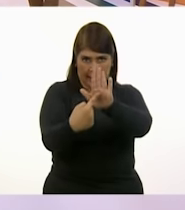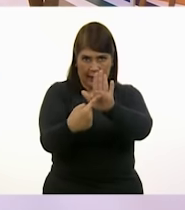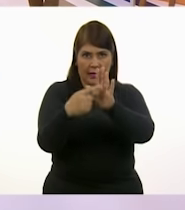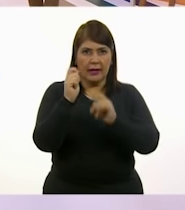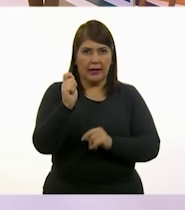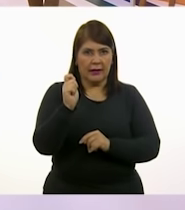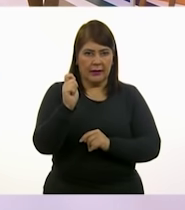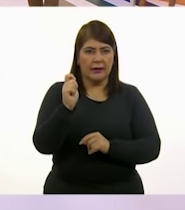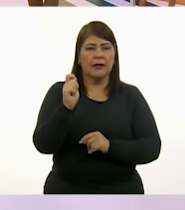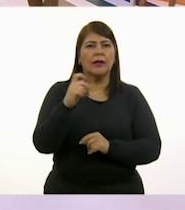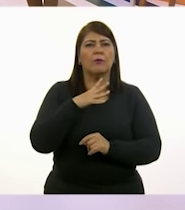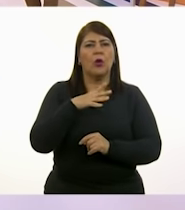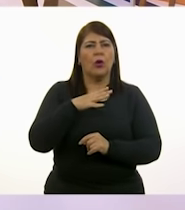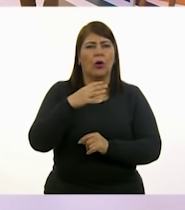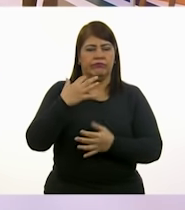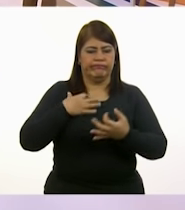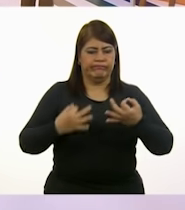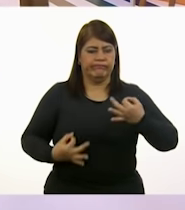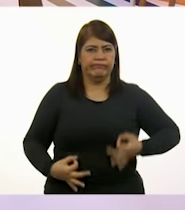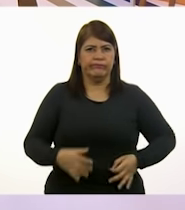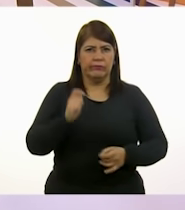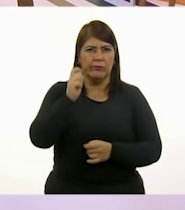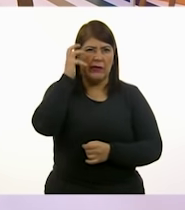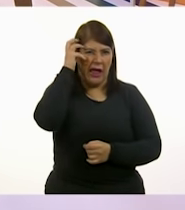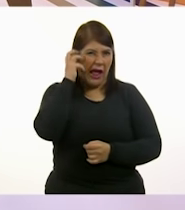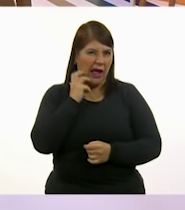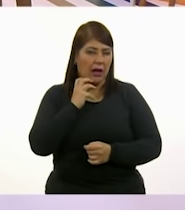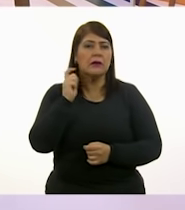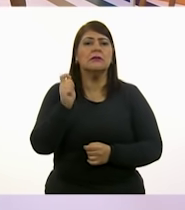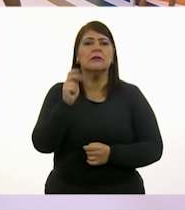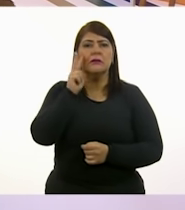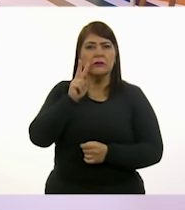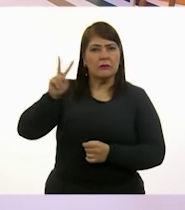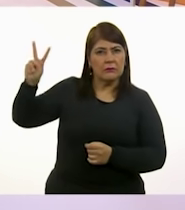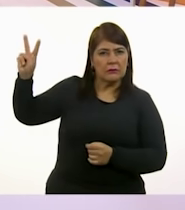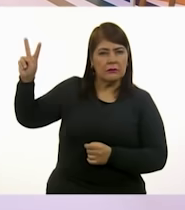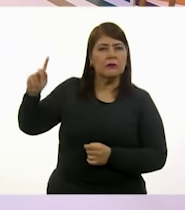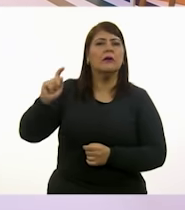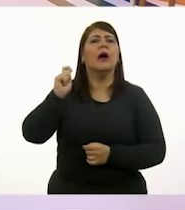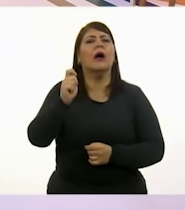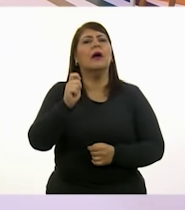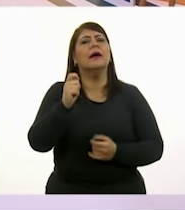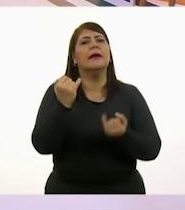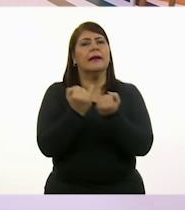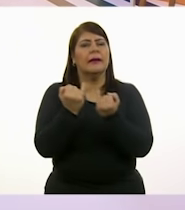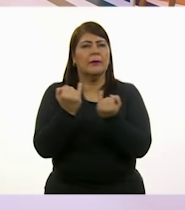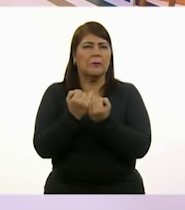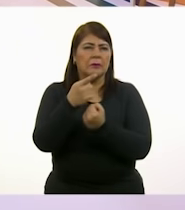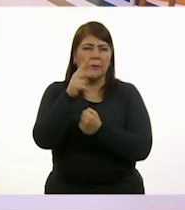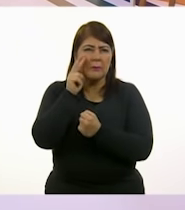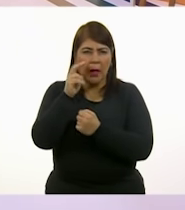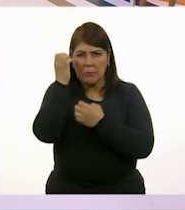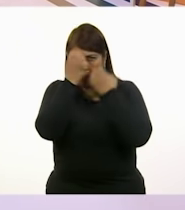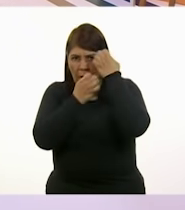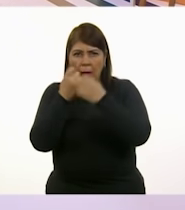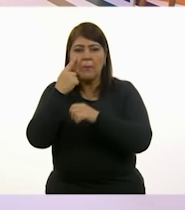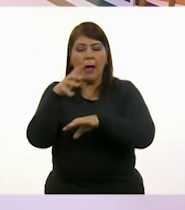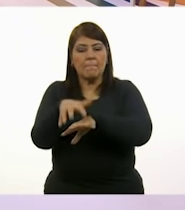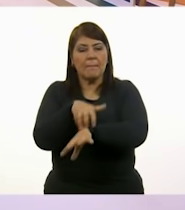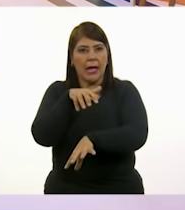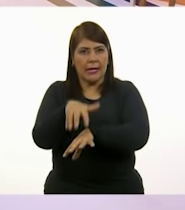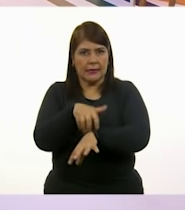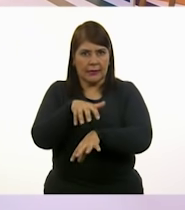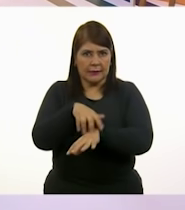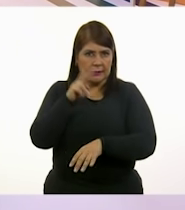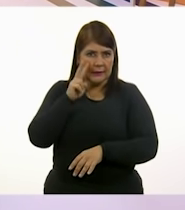viendo... Bueno, ahí lo están viendo en casa Ajá Observen el leopardo y observen sus patas Es obvio que el